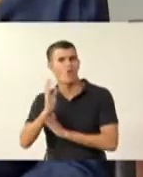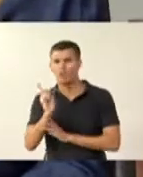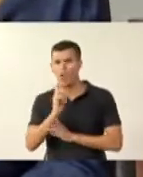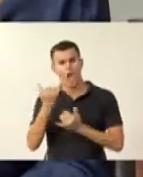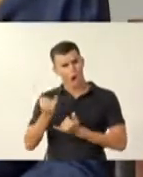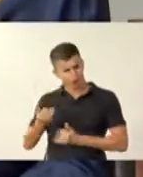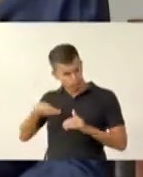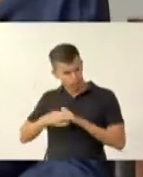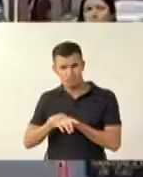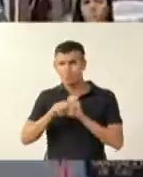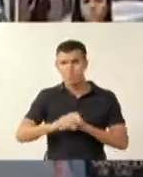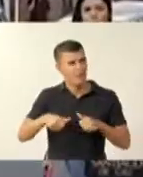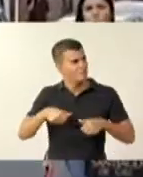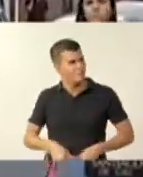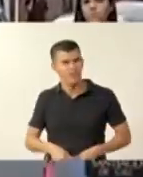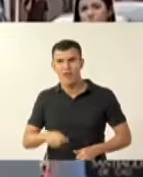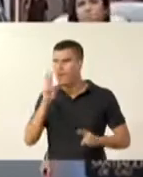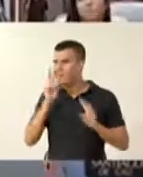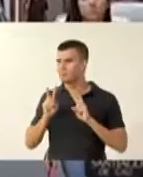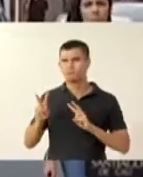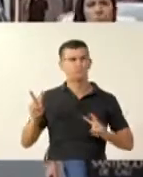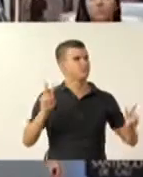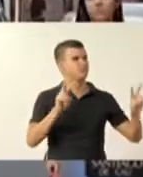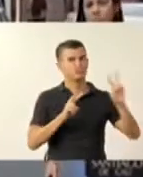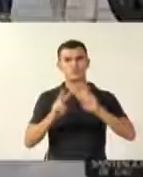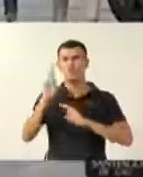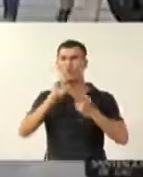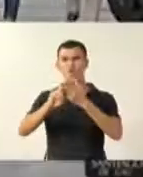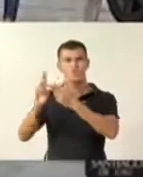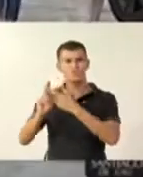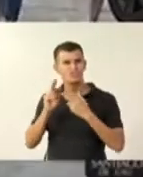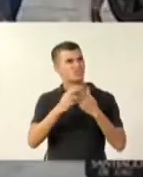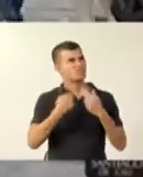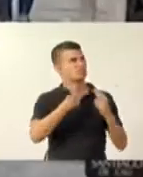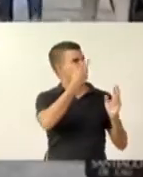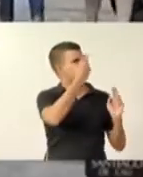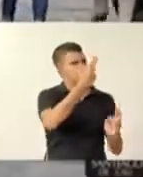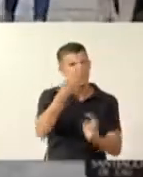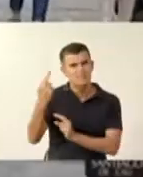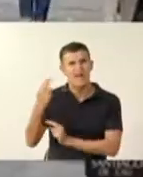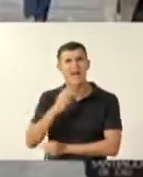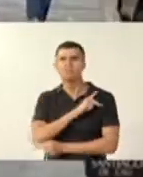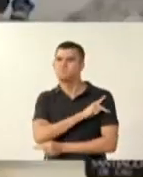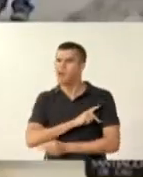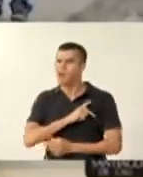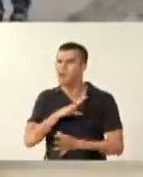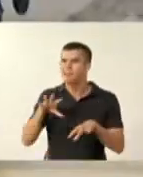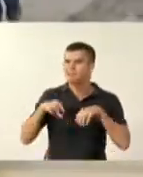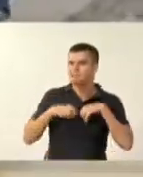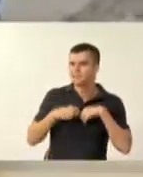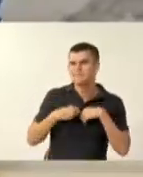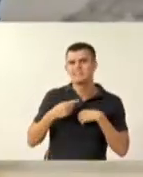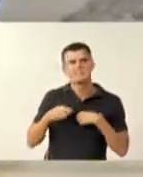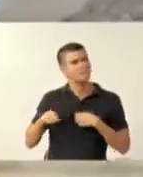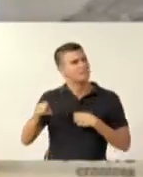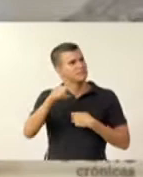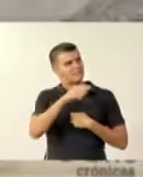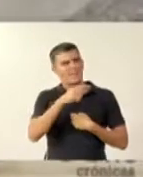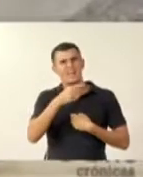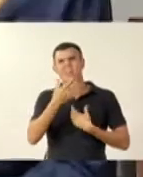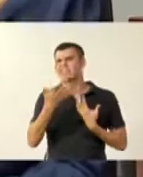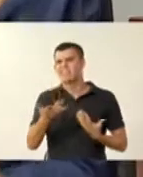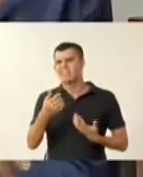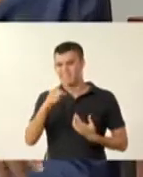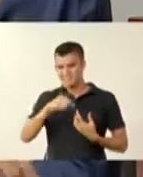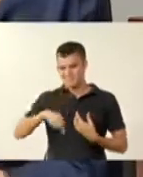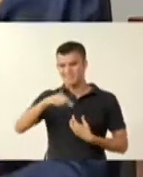habernos relacionado con tantas culturas nos ha permitido ser abiertos, respetarlas, valorarlas y reinterpretarlas, que es un poco lo que